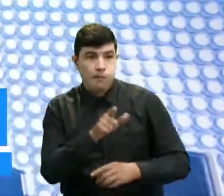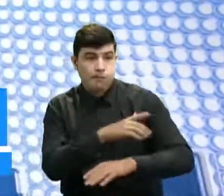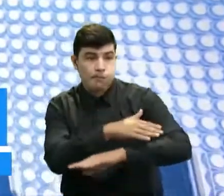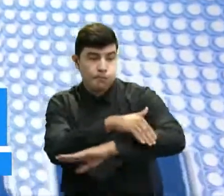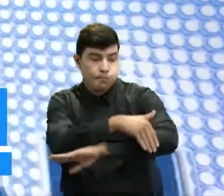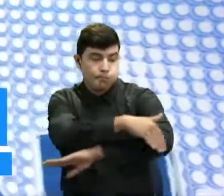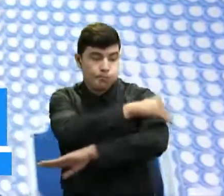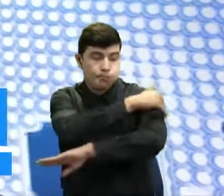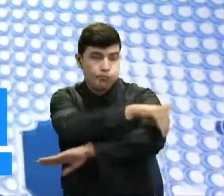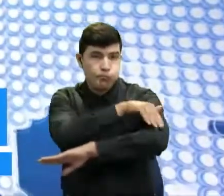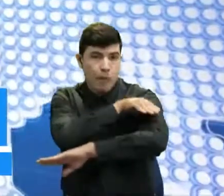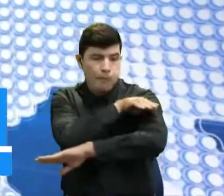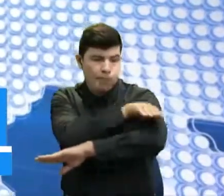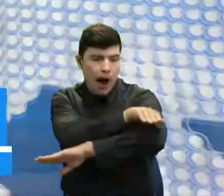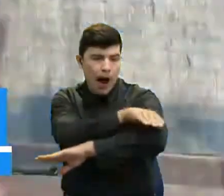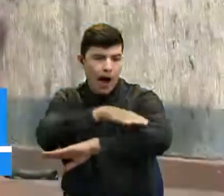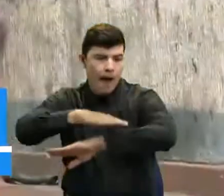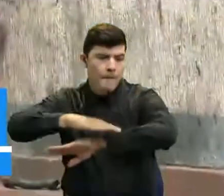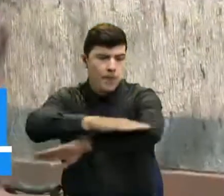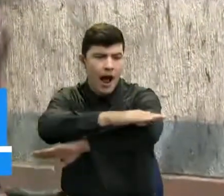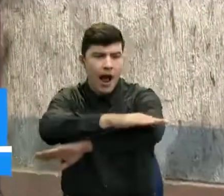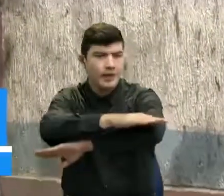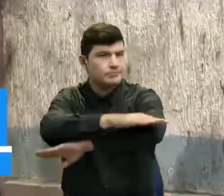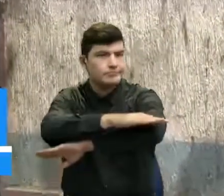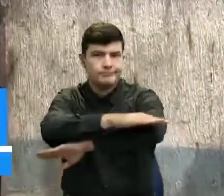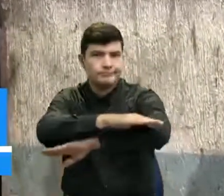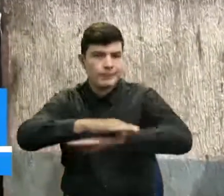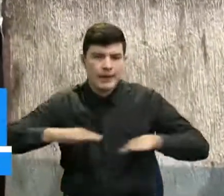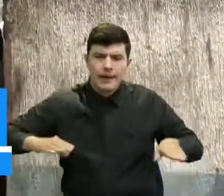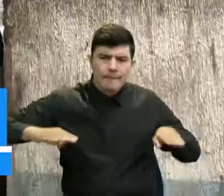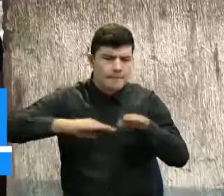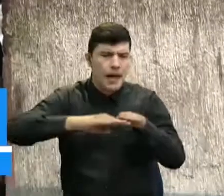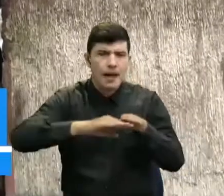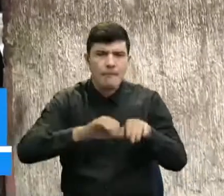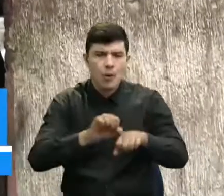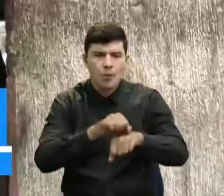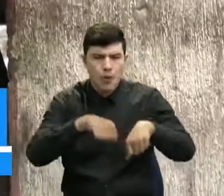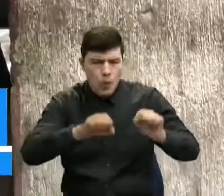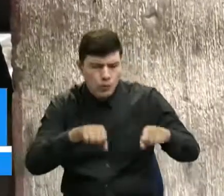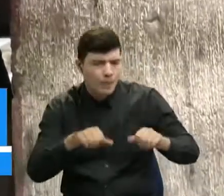los carros se meten de una vez y el que viene bajando, pum, se chocan ahí